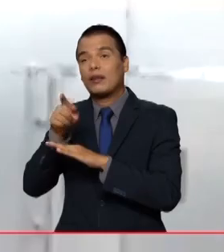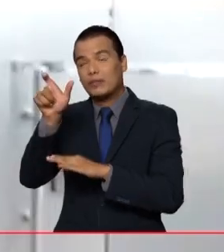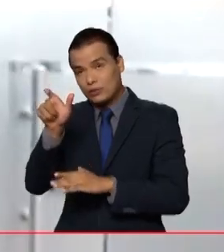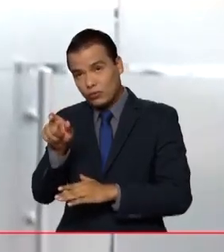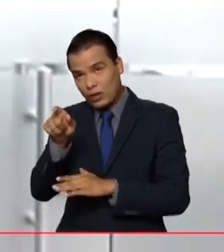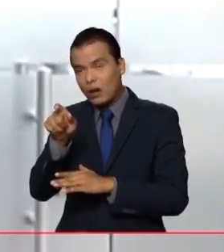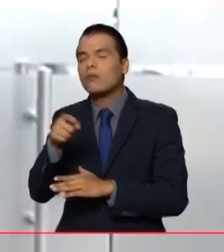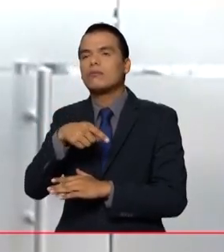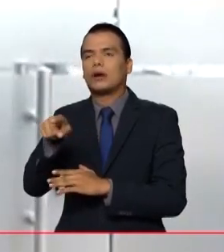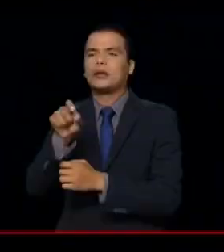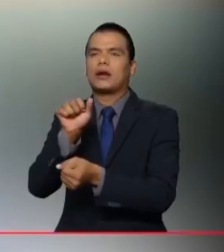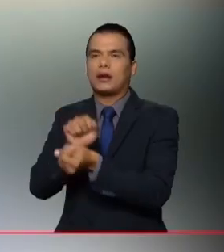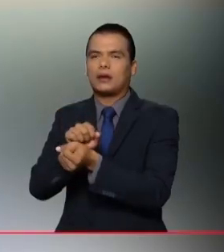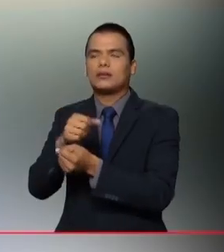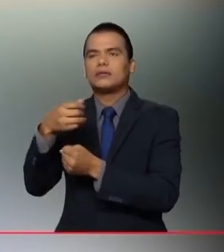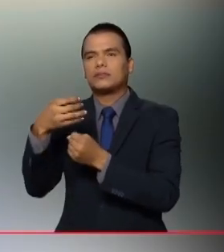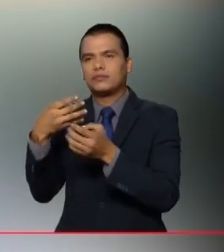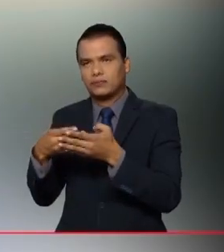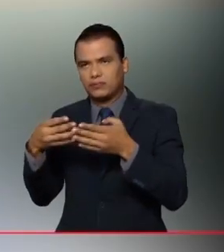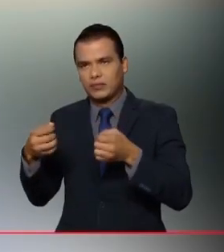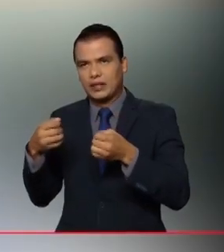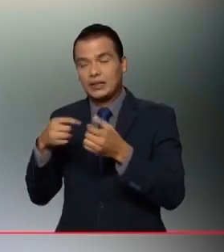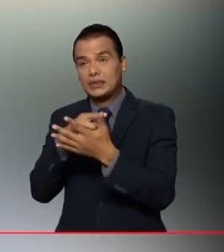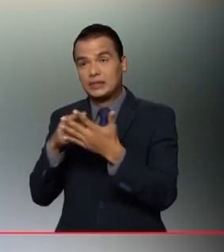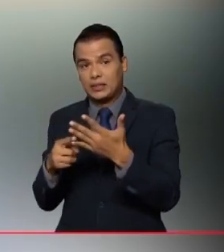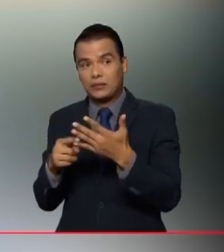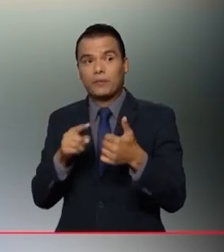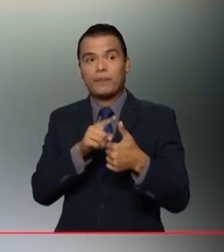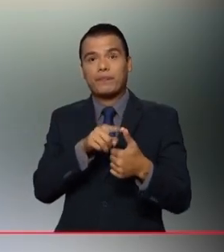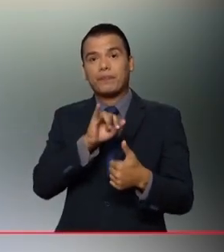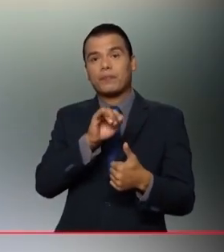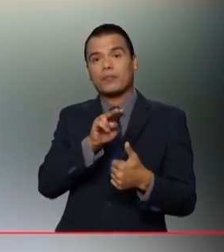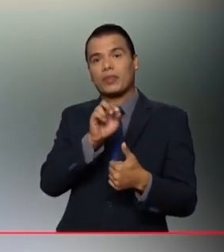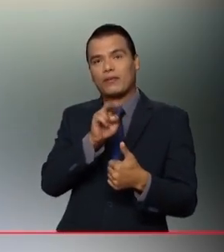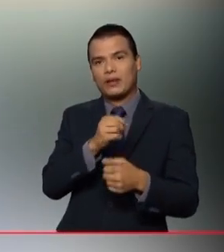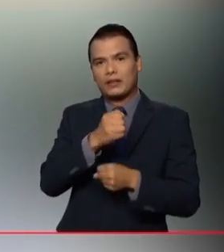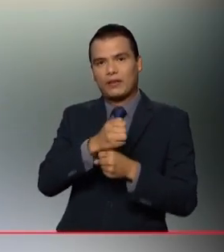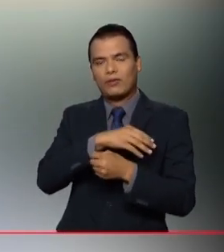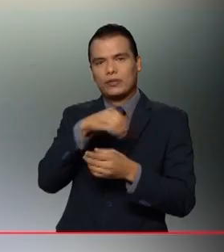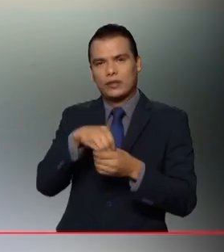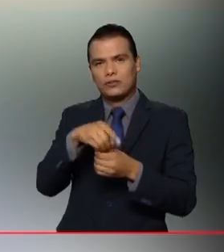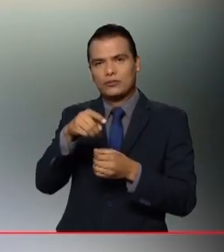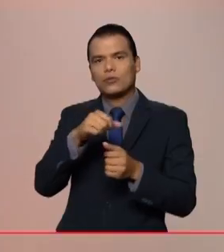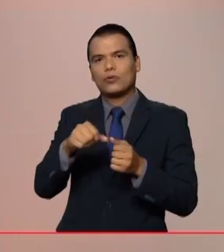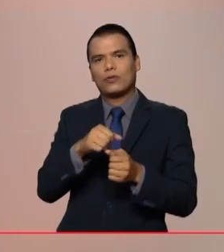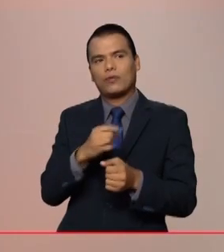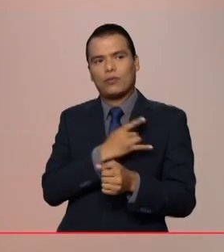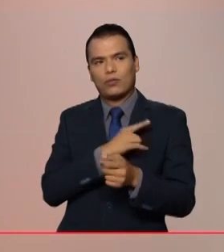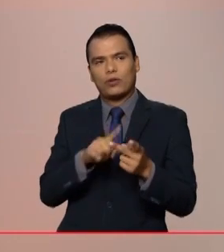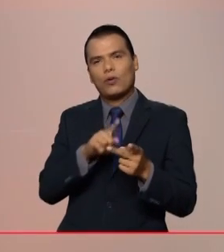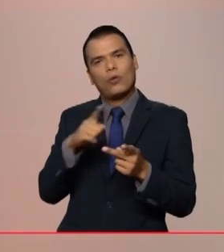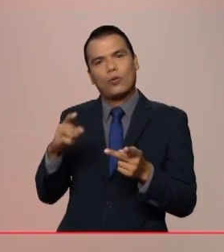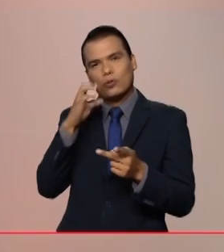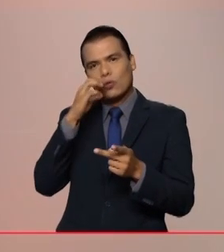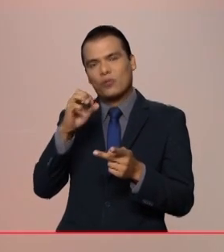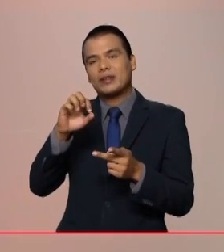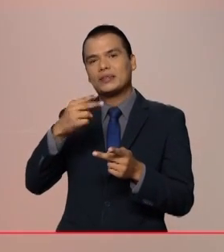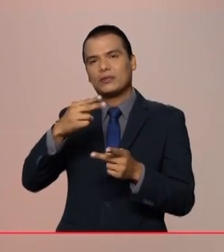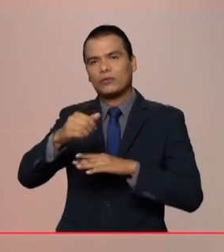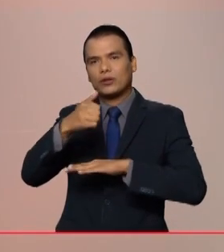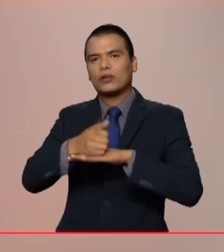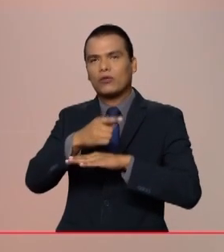siguen vinculados al proceso, quedaron Freddy Iván Paz Perea, tesorero de la universidad, Alexander Palacios Mosquera, actual